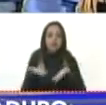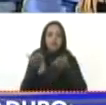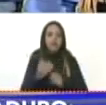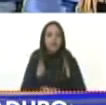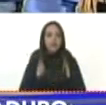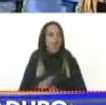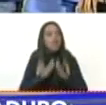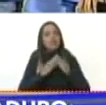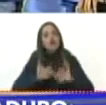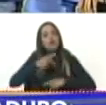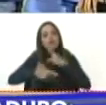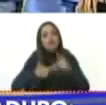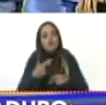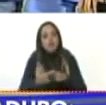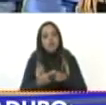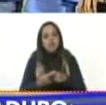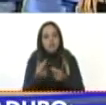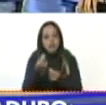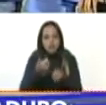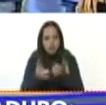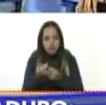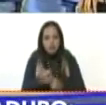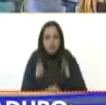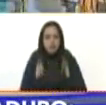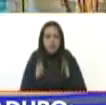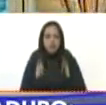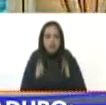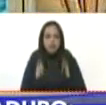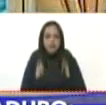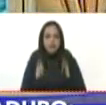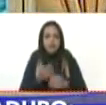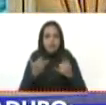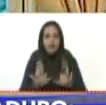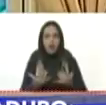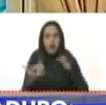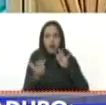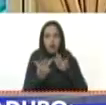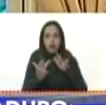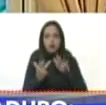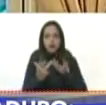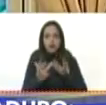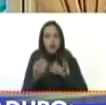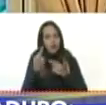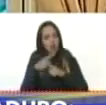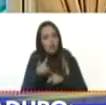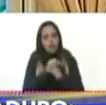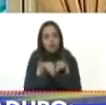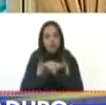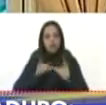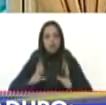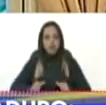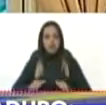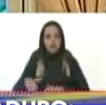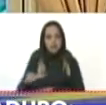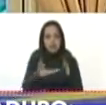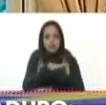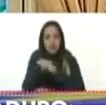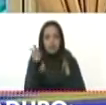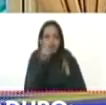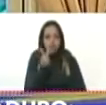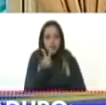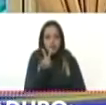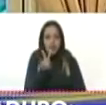los procesos productivos. Fíjense ustedes, vámonos rápidamente a Portuguesa, en el llano venezolano, ahí mismo, al lado de